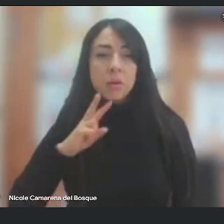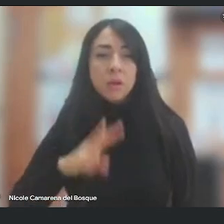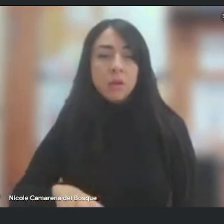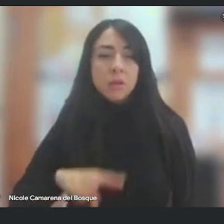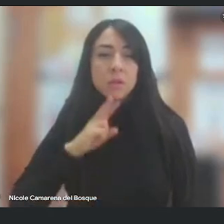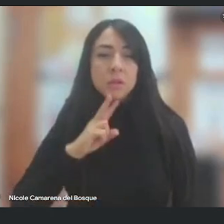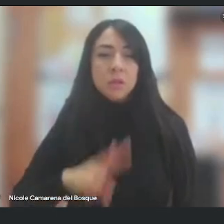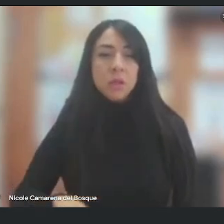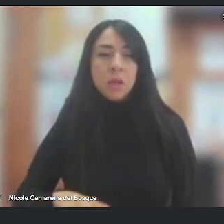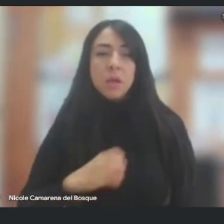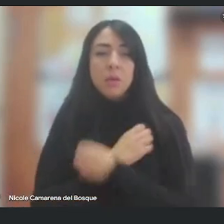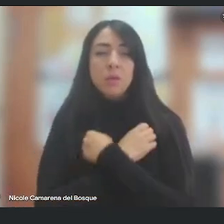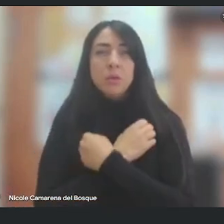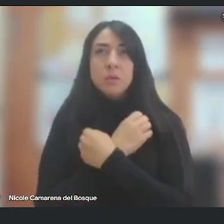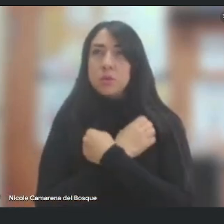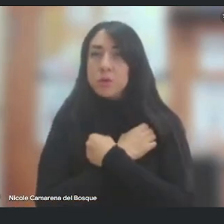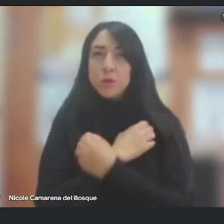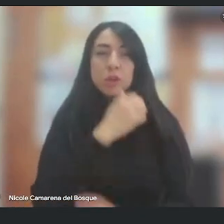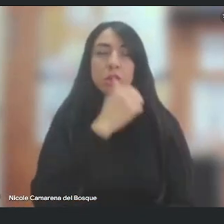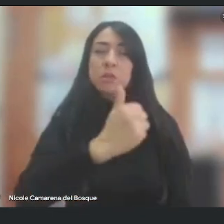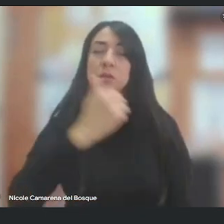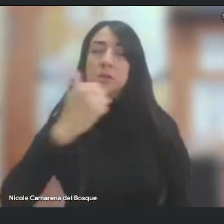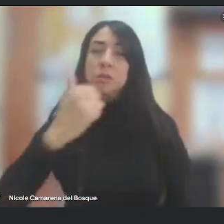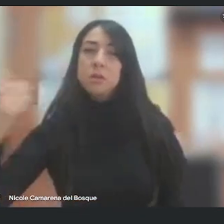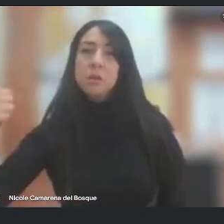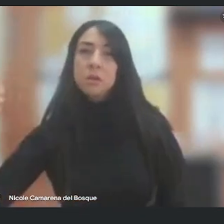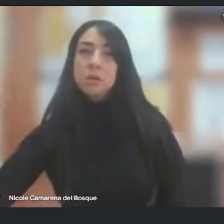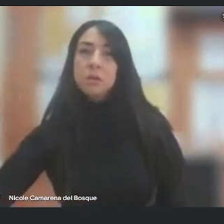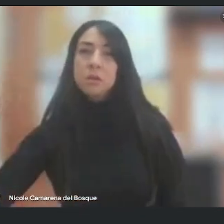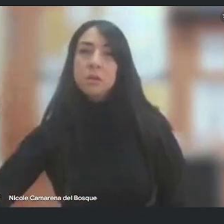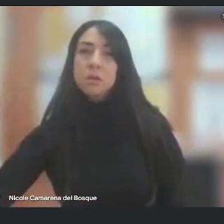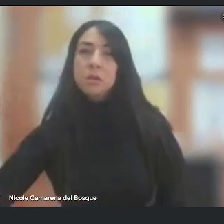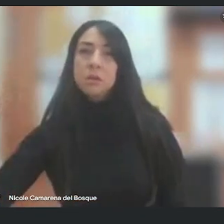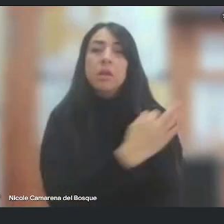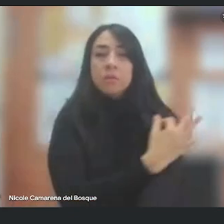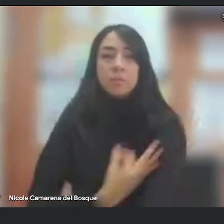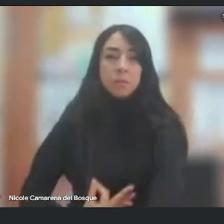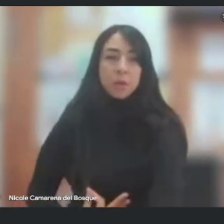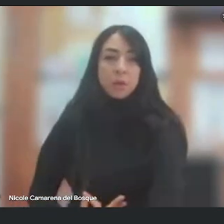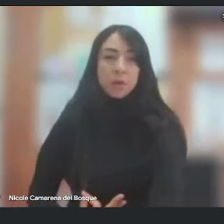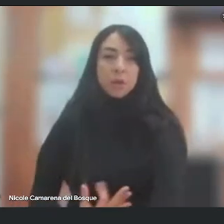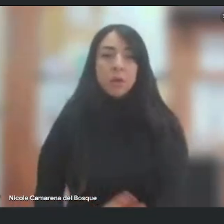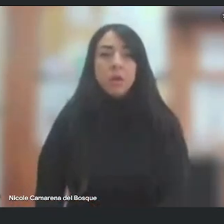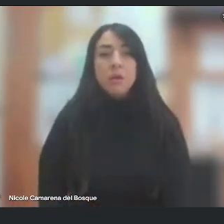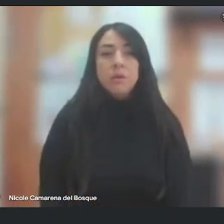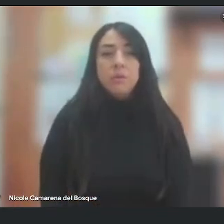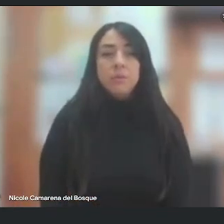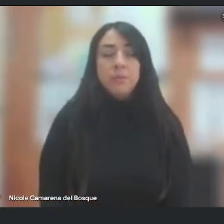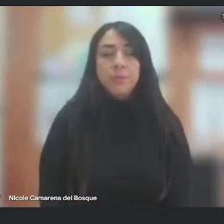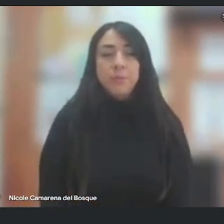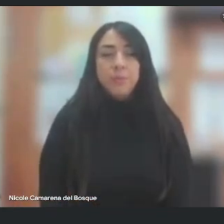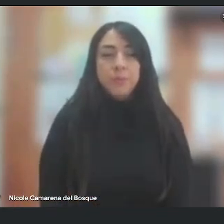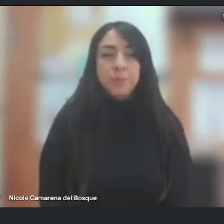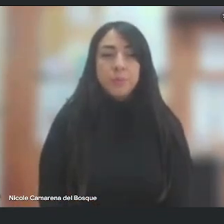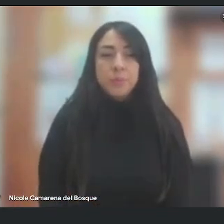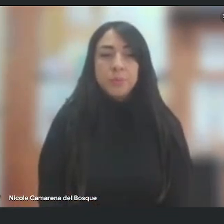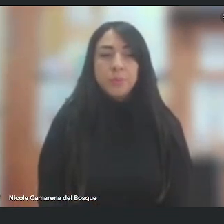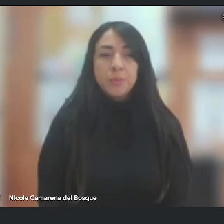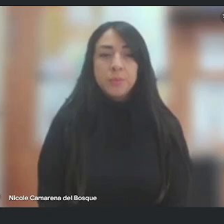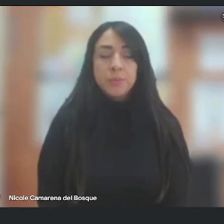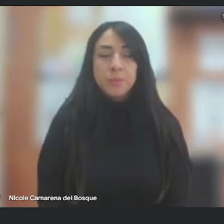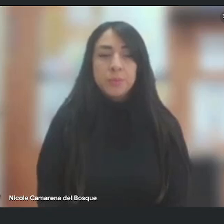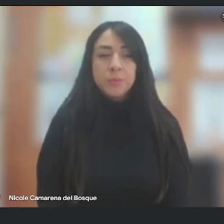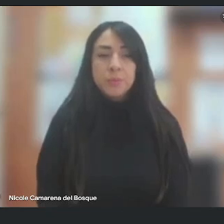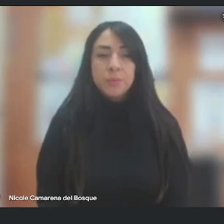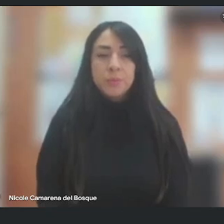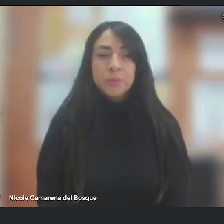vimos que es un derecho para todos y para todas. No interfieren con los valores y educación que cada familia proporciona a